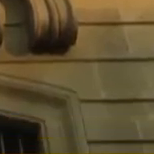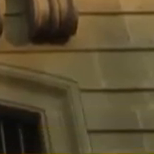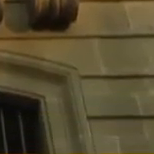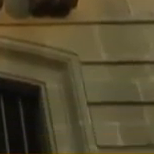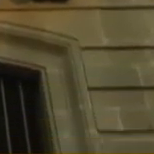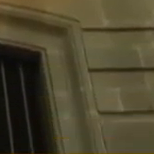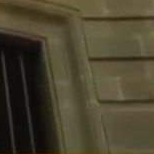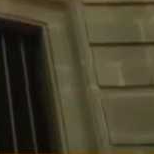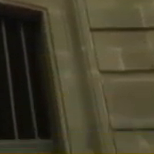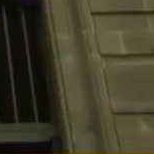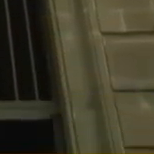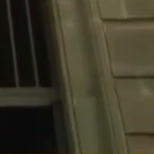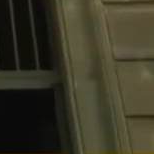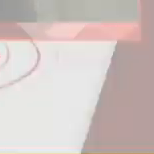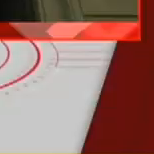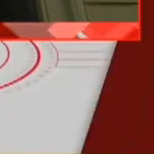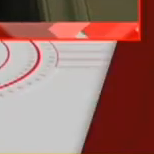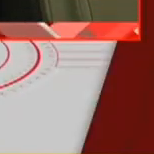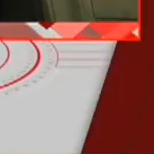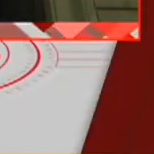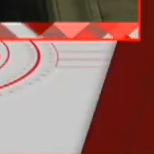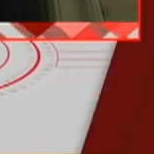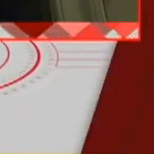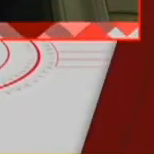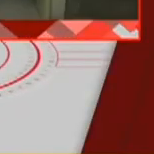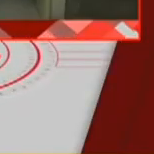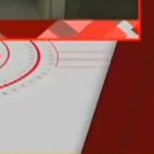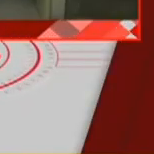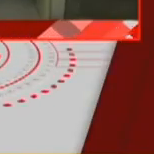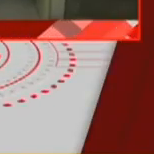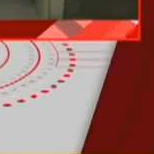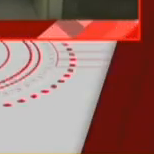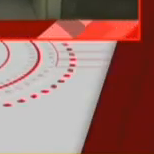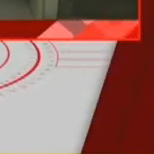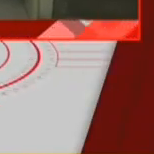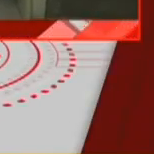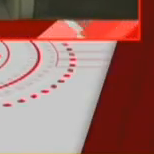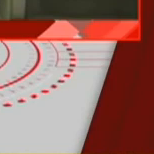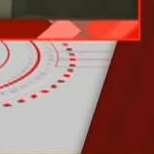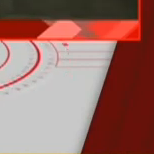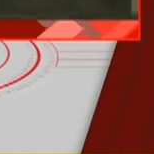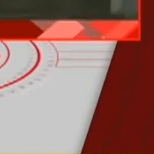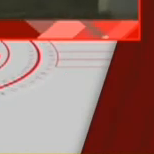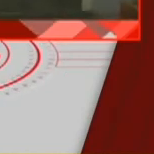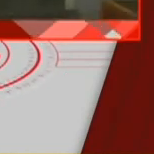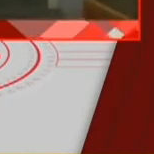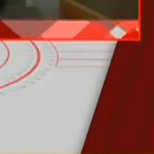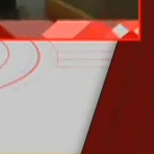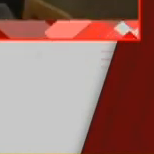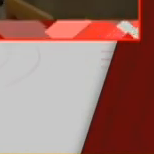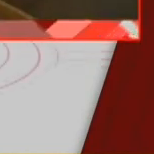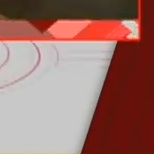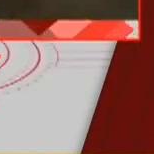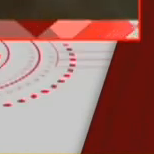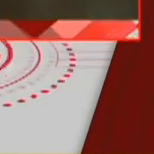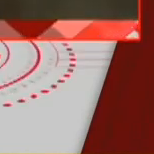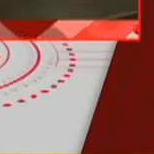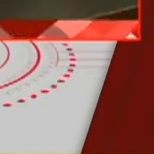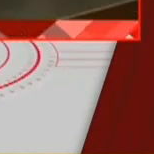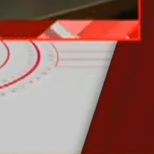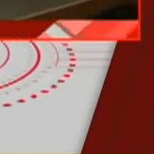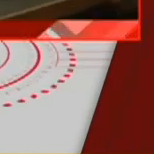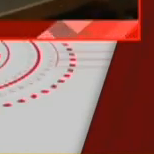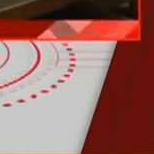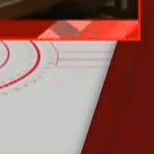muchísimos cambios y todos esos soportes distintos se han ido resguardando en el Archivo General de la Nación. Entonces, el reto para una institución